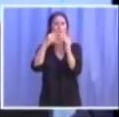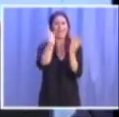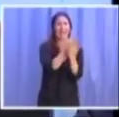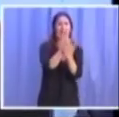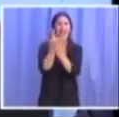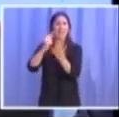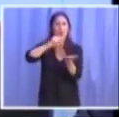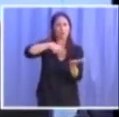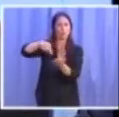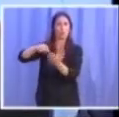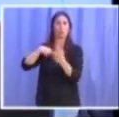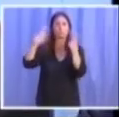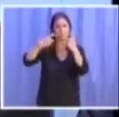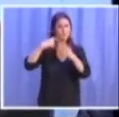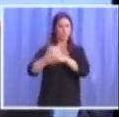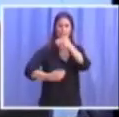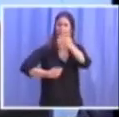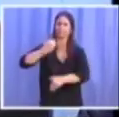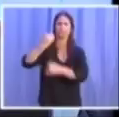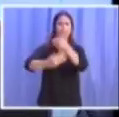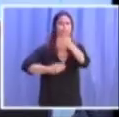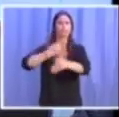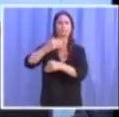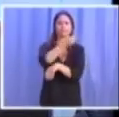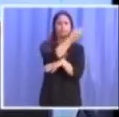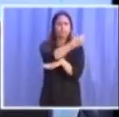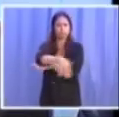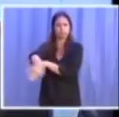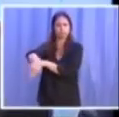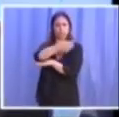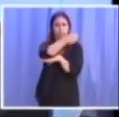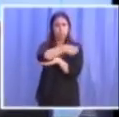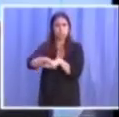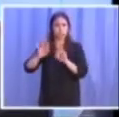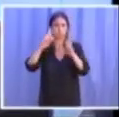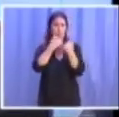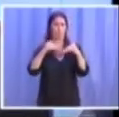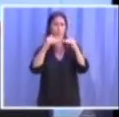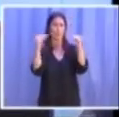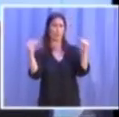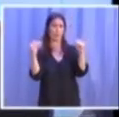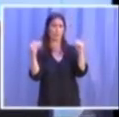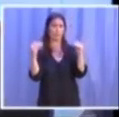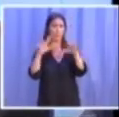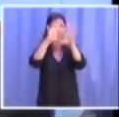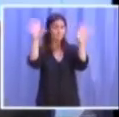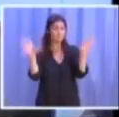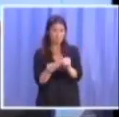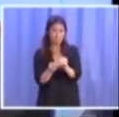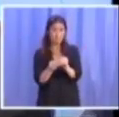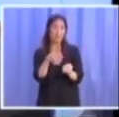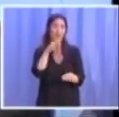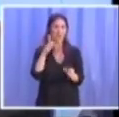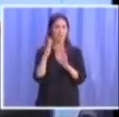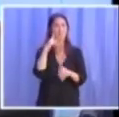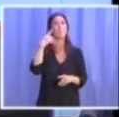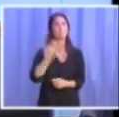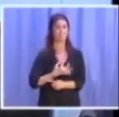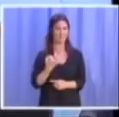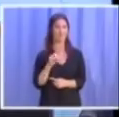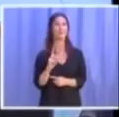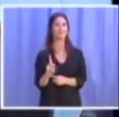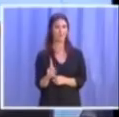Estamos avanzando directamente sobre la transversalidad en materia de igualdad. Y todo eso está en riesgo. Y está en